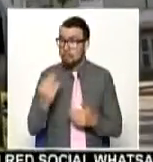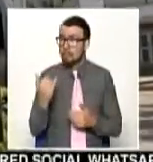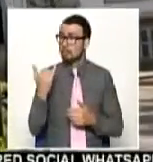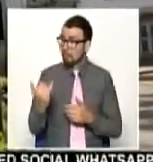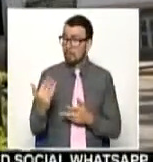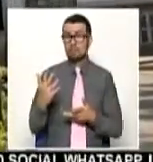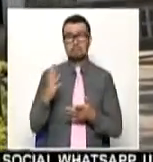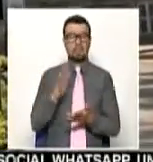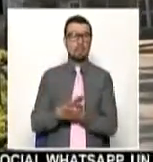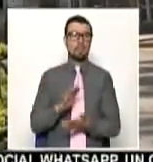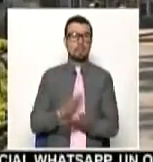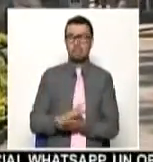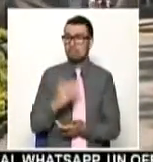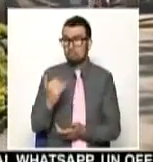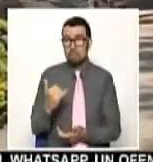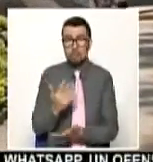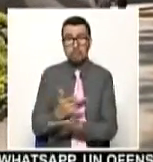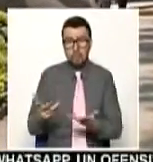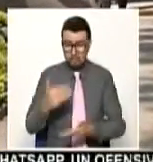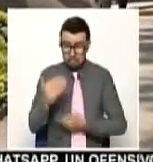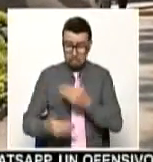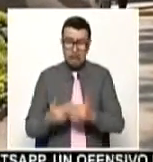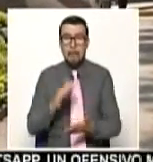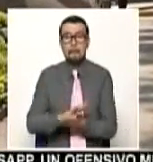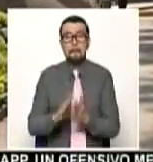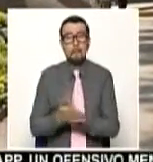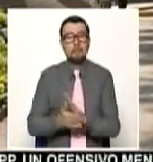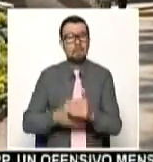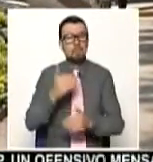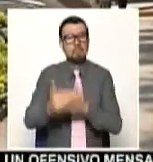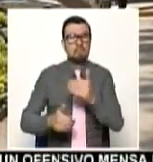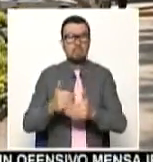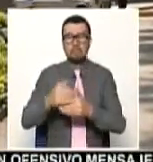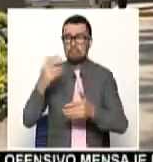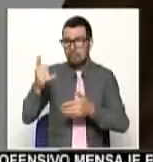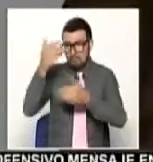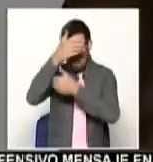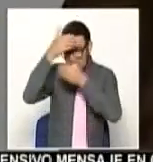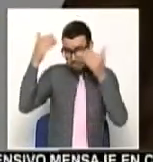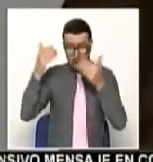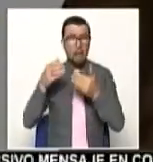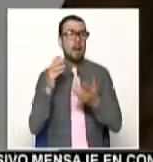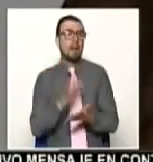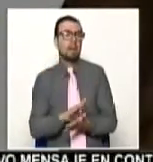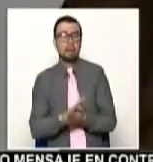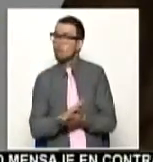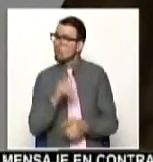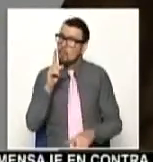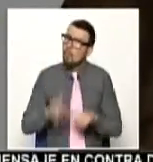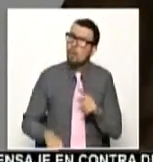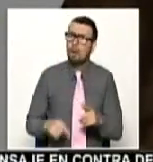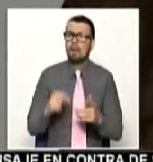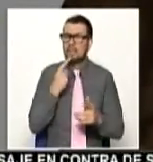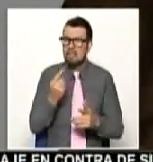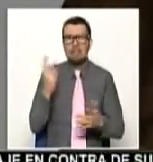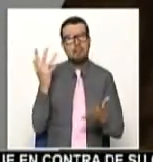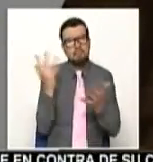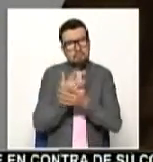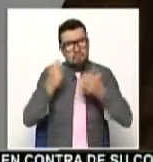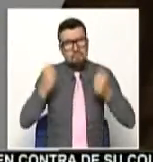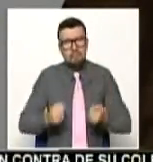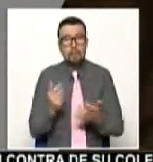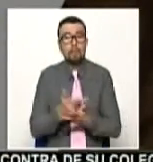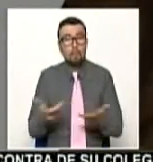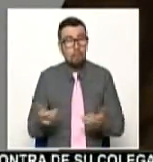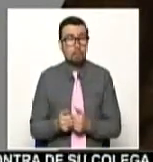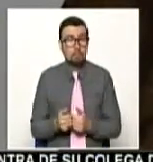de legitimidad que va a implicar un proceso de paz donde se desconoció la voluntad popular. Hablamos de muchos temas, hablamos